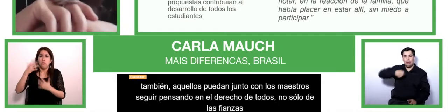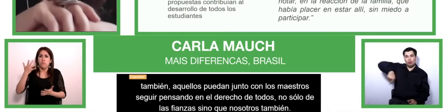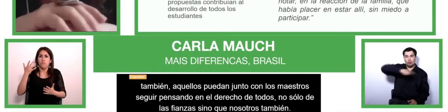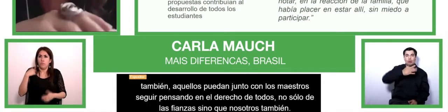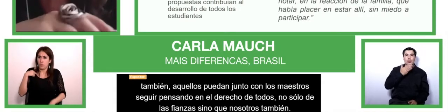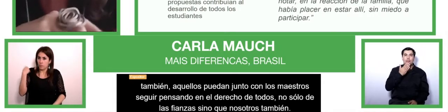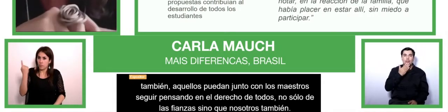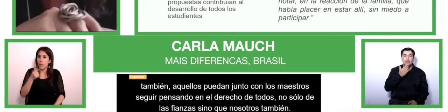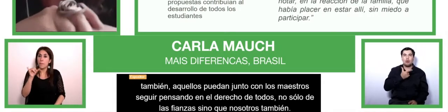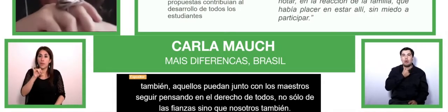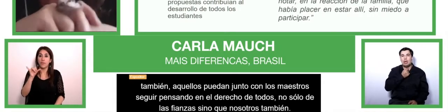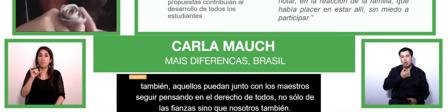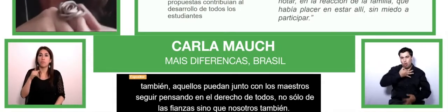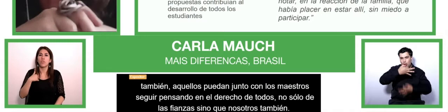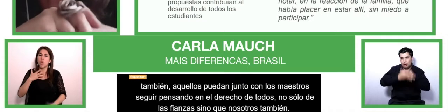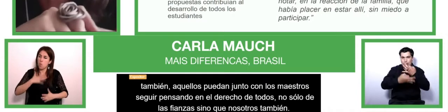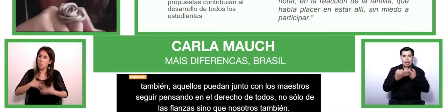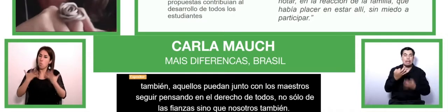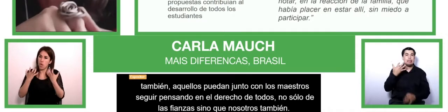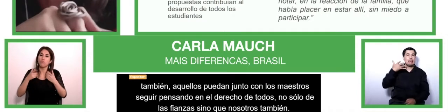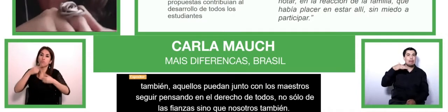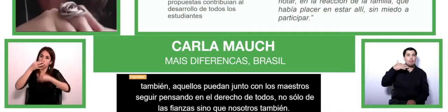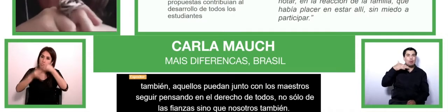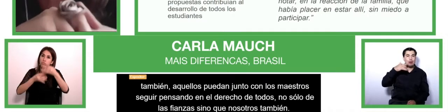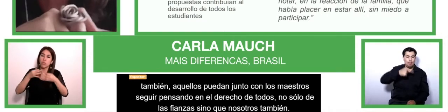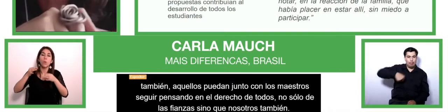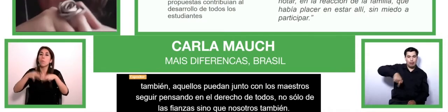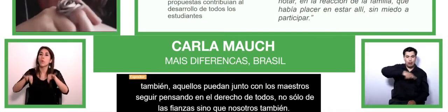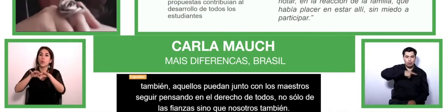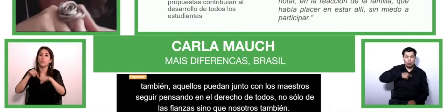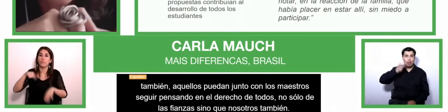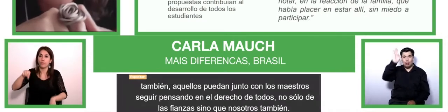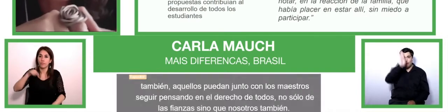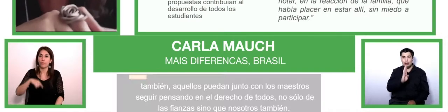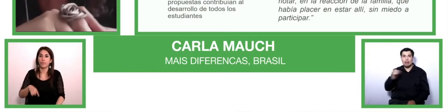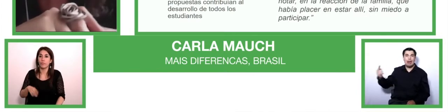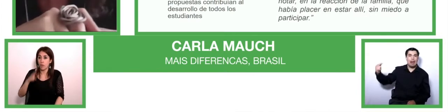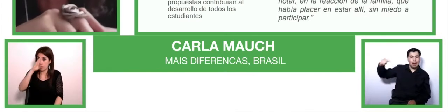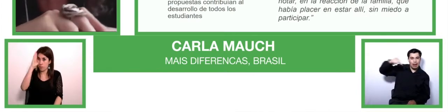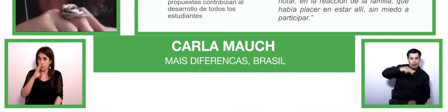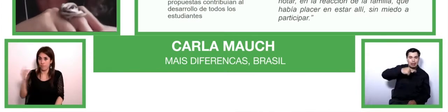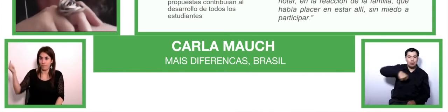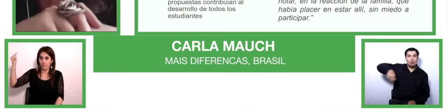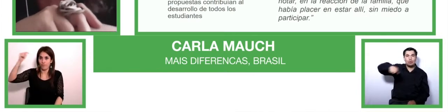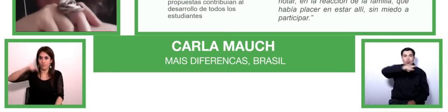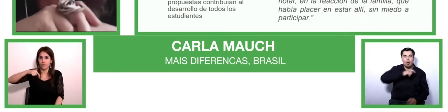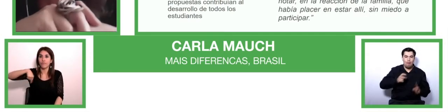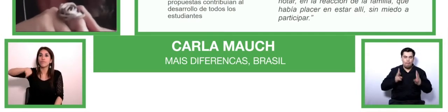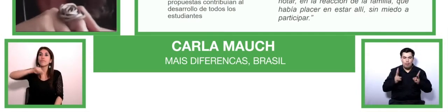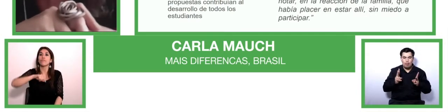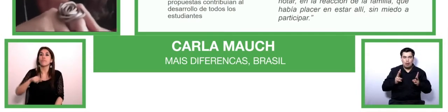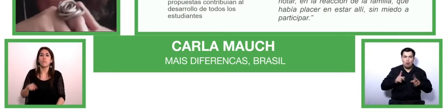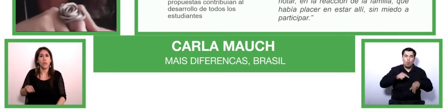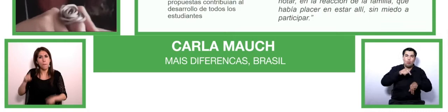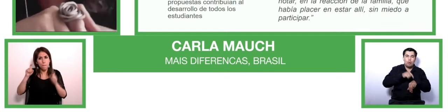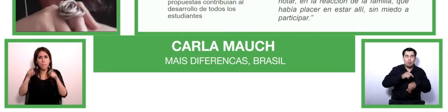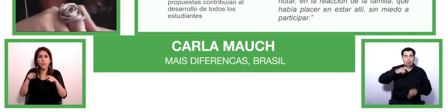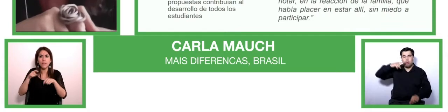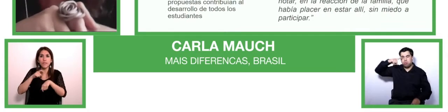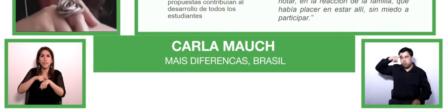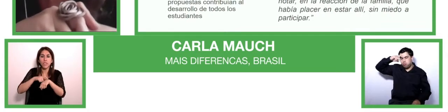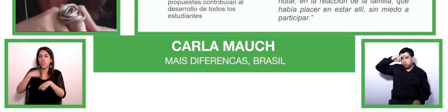Quería también decir que es muy importante para nosotros de Brasil estar acá. Estamos viviendo un momento muy, muy